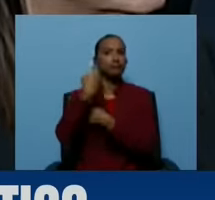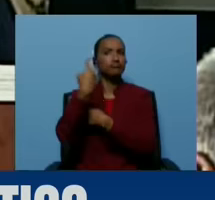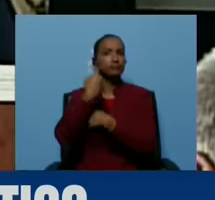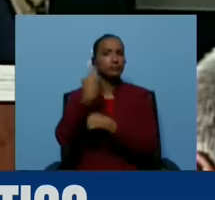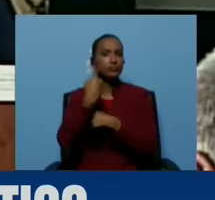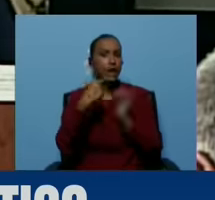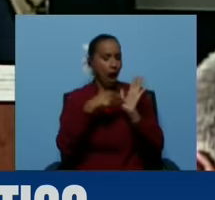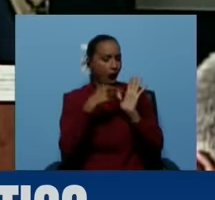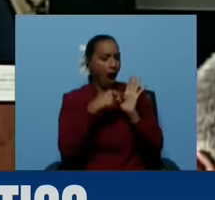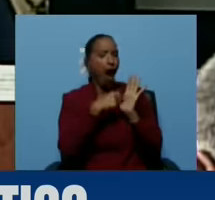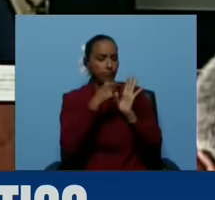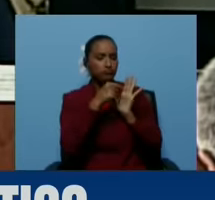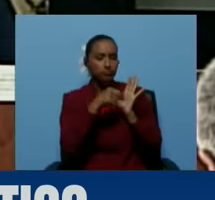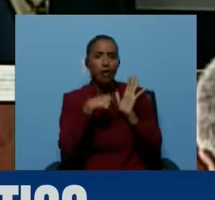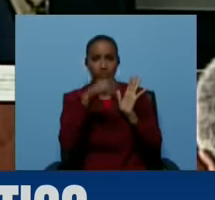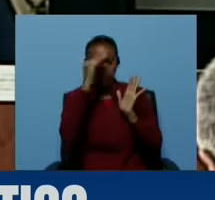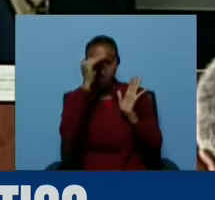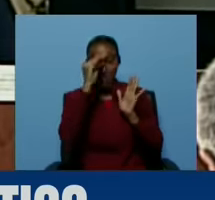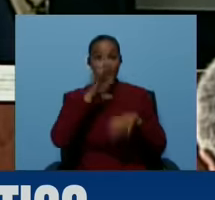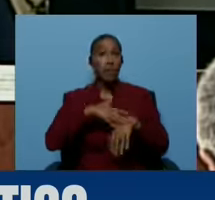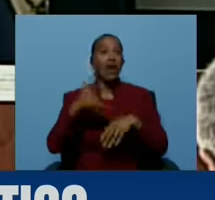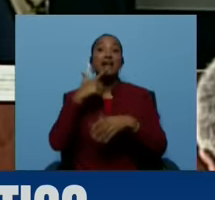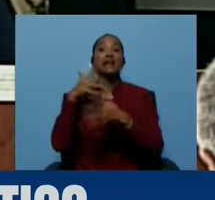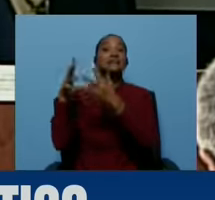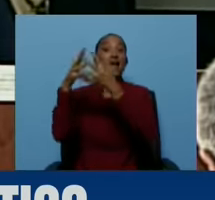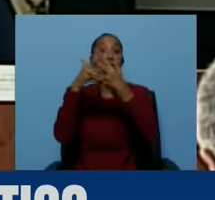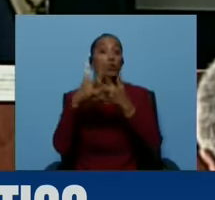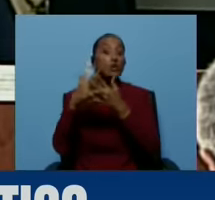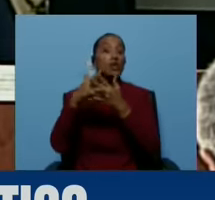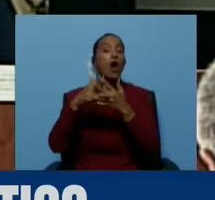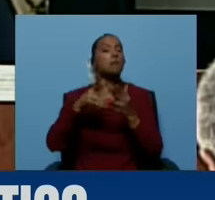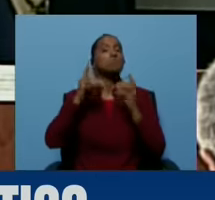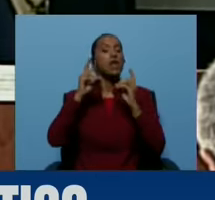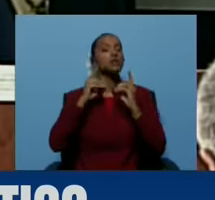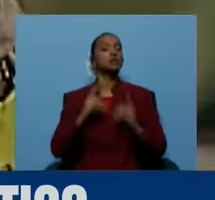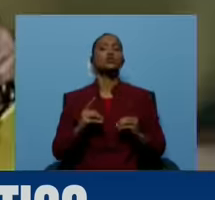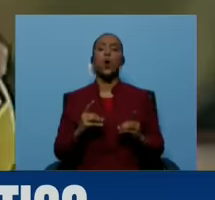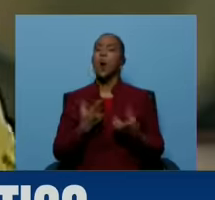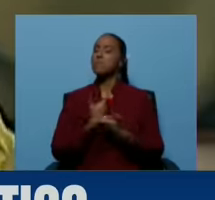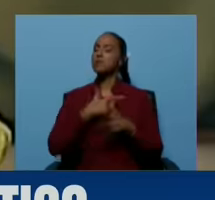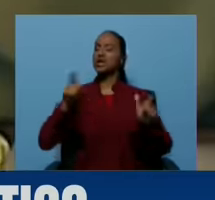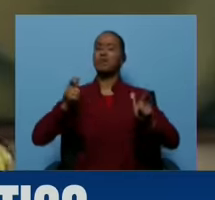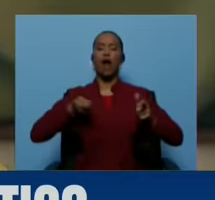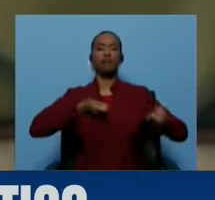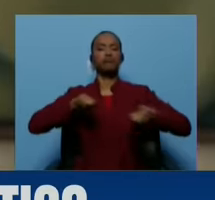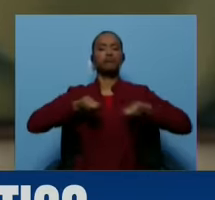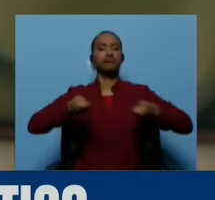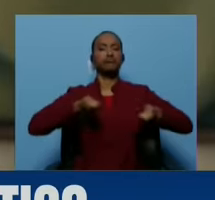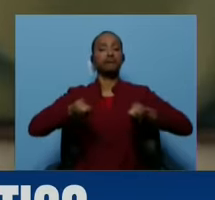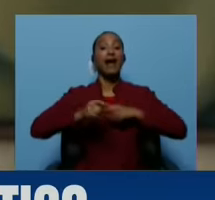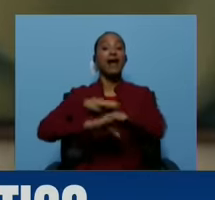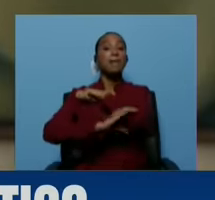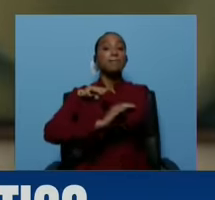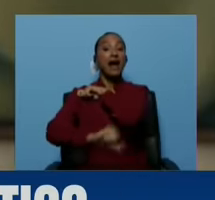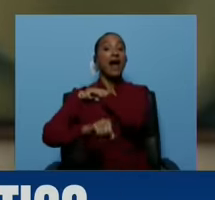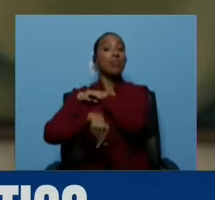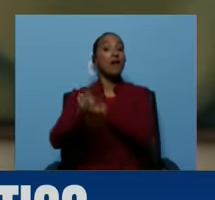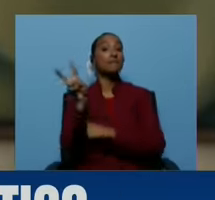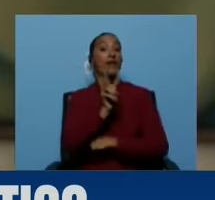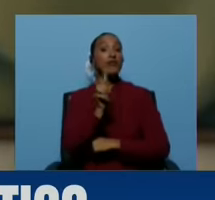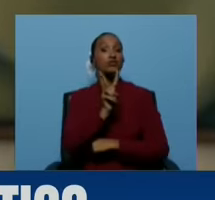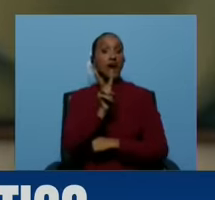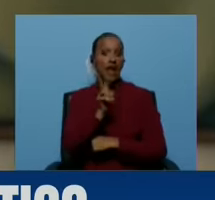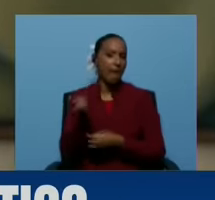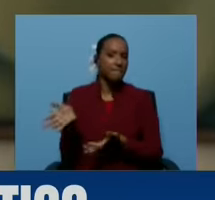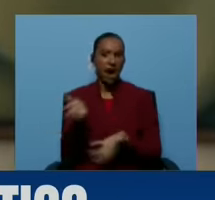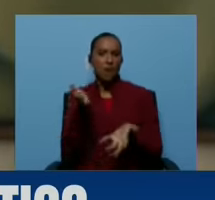Pareciera que en este caso Estados Unidos decidió tomar directamente las riendas de los delincuentes que iban a causar violencia en el